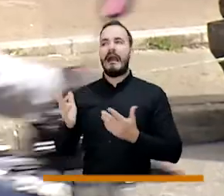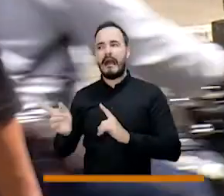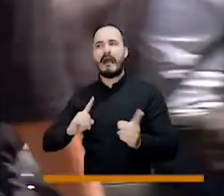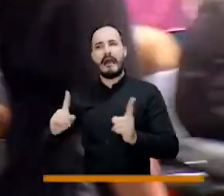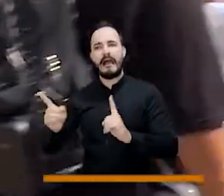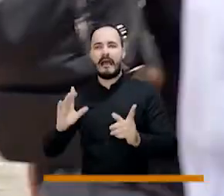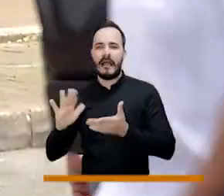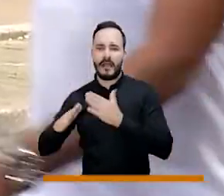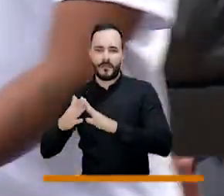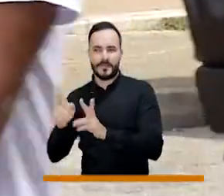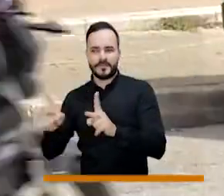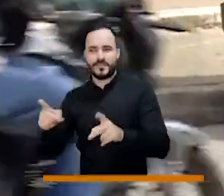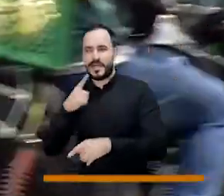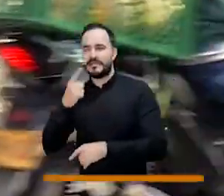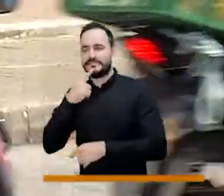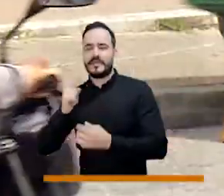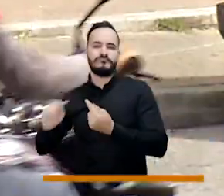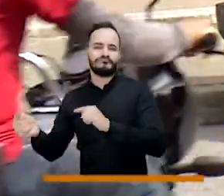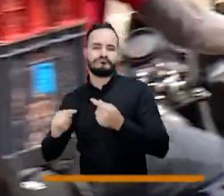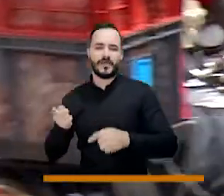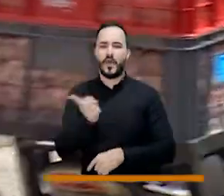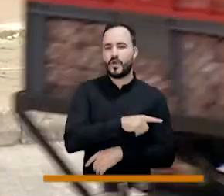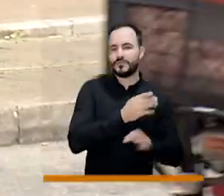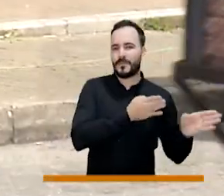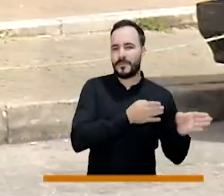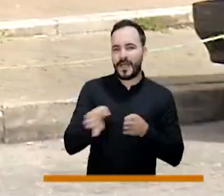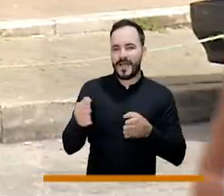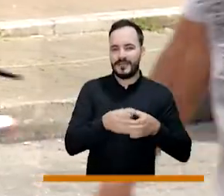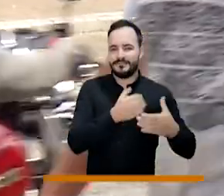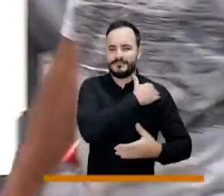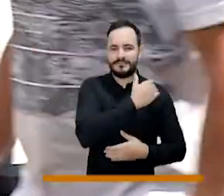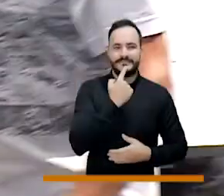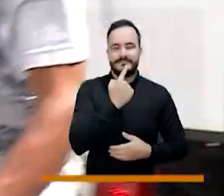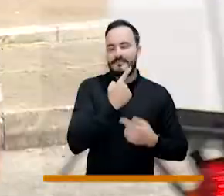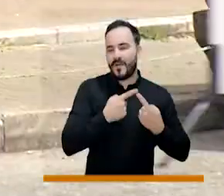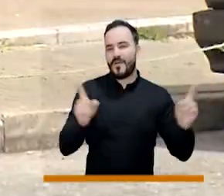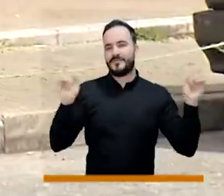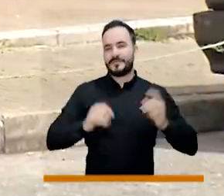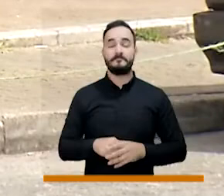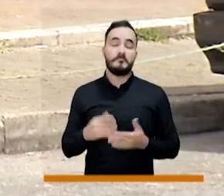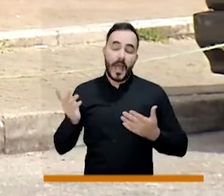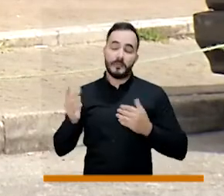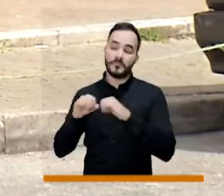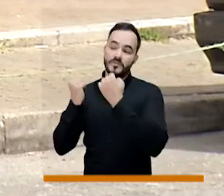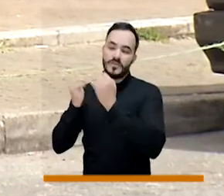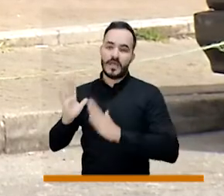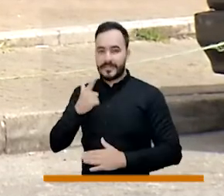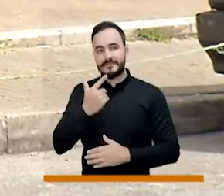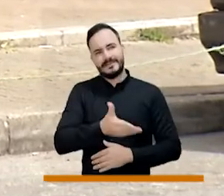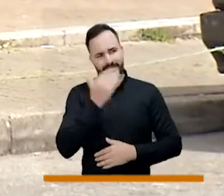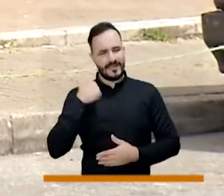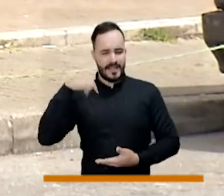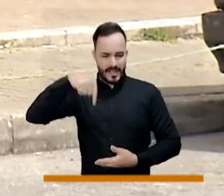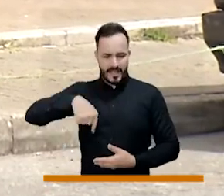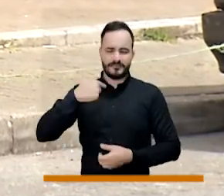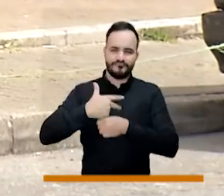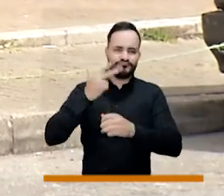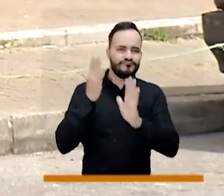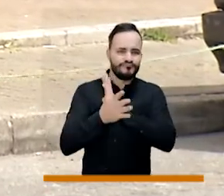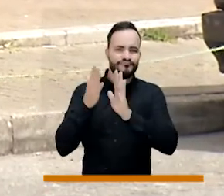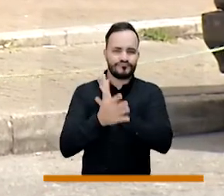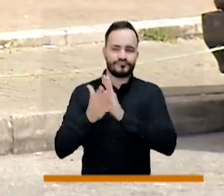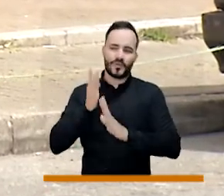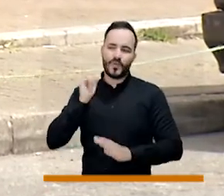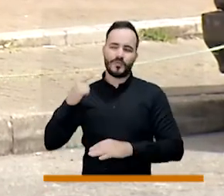eso hay una diferencia enorme entre la comunidad. Lo que sabemos es que es uno de los sectores donde el concejal ha querido invitarnos hoy, porque aquí